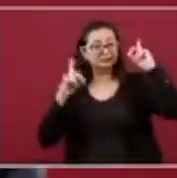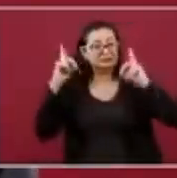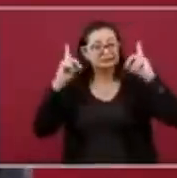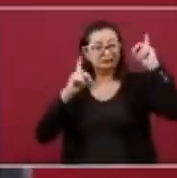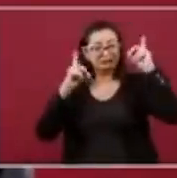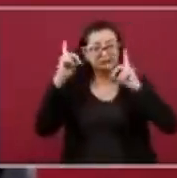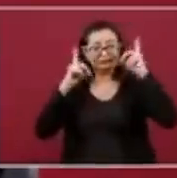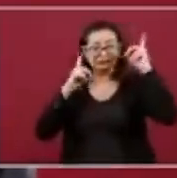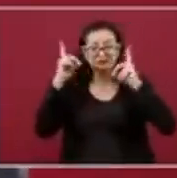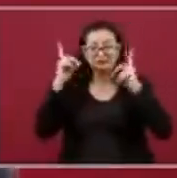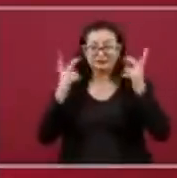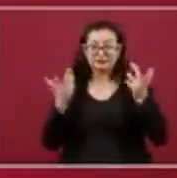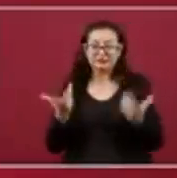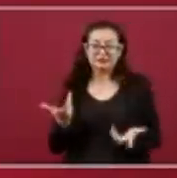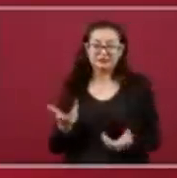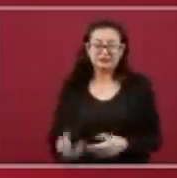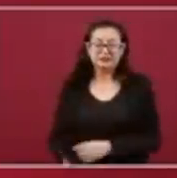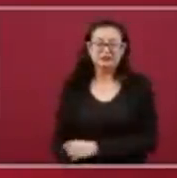Es como para decirles